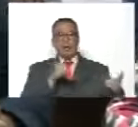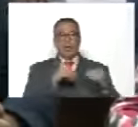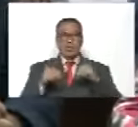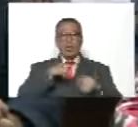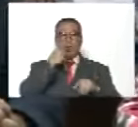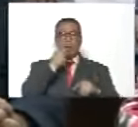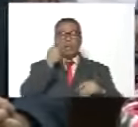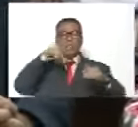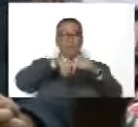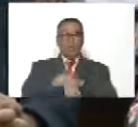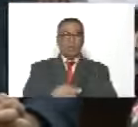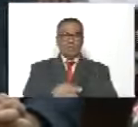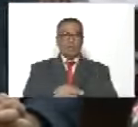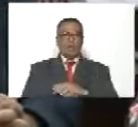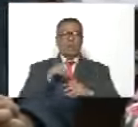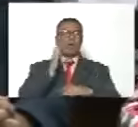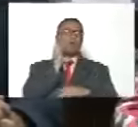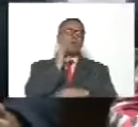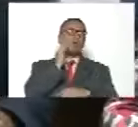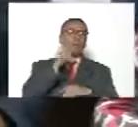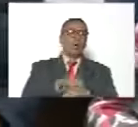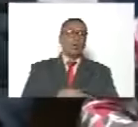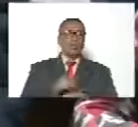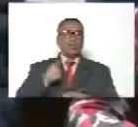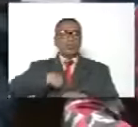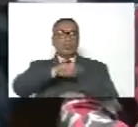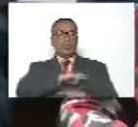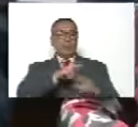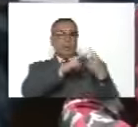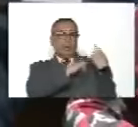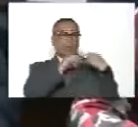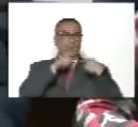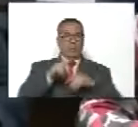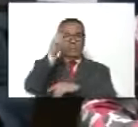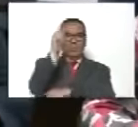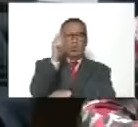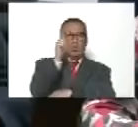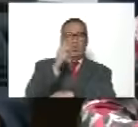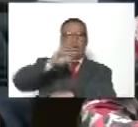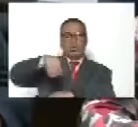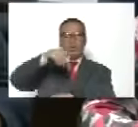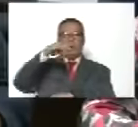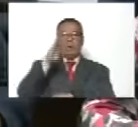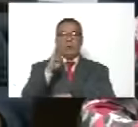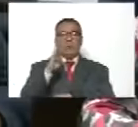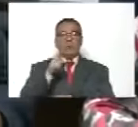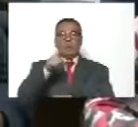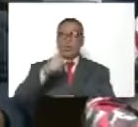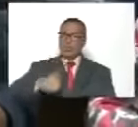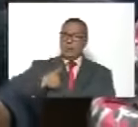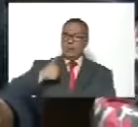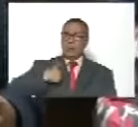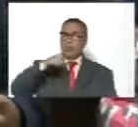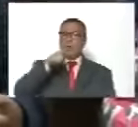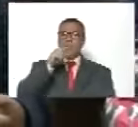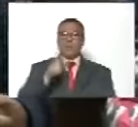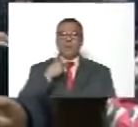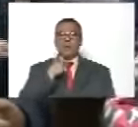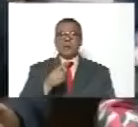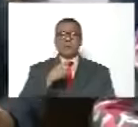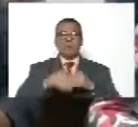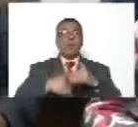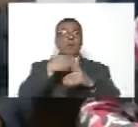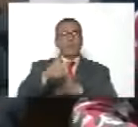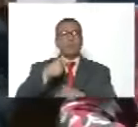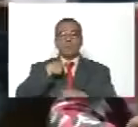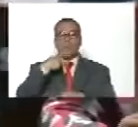de Política Interior, como es el caso de nuestra representación allí, que es el diputado Jesús Brito. Pero quiero aprovechar esta intervención, más allá